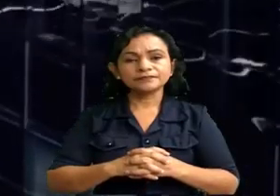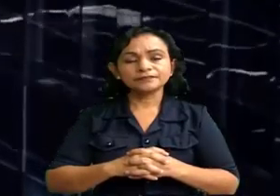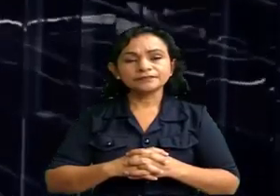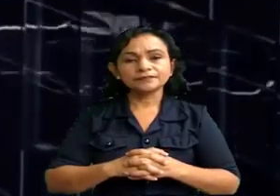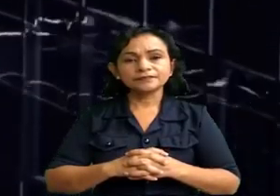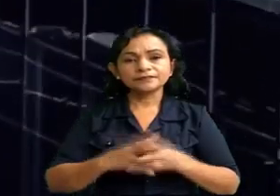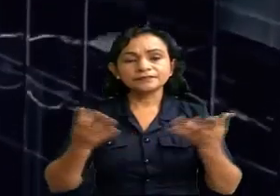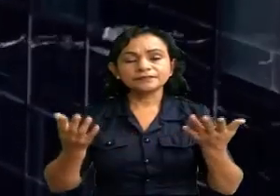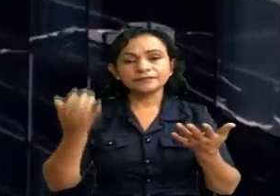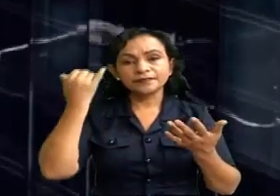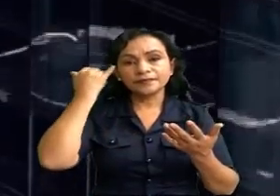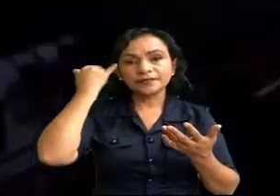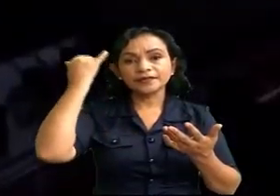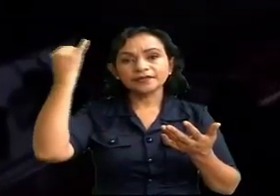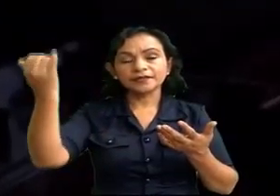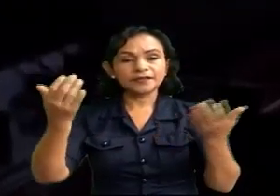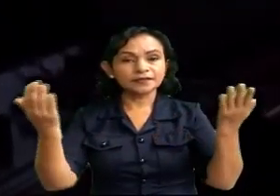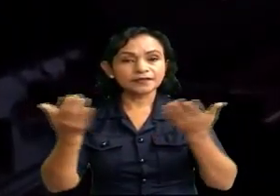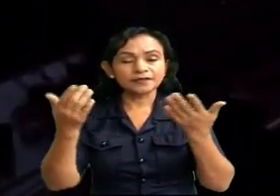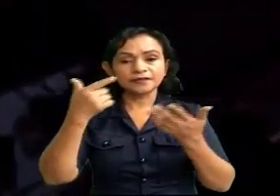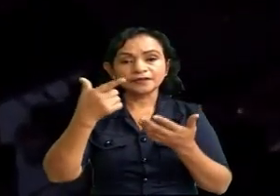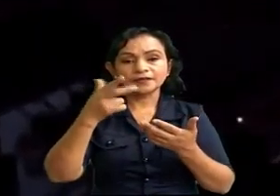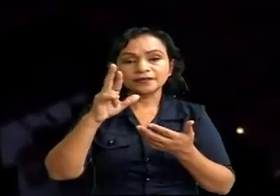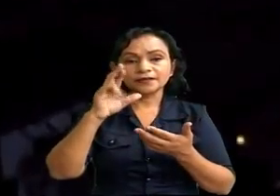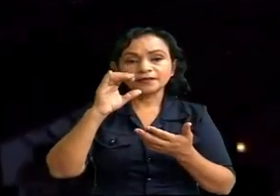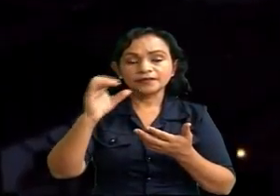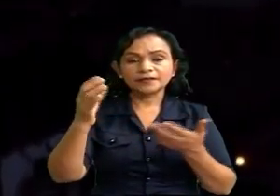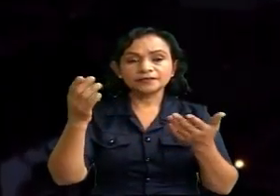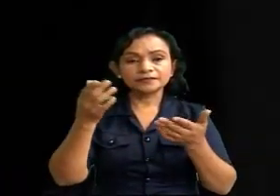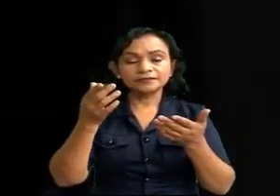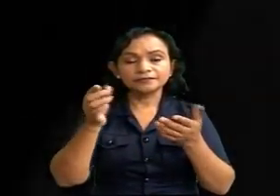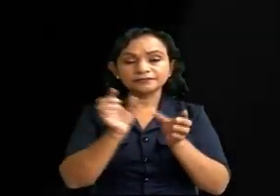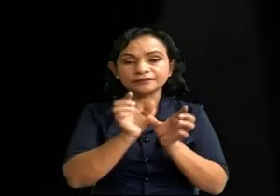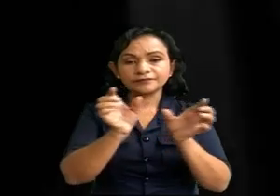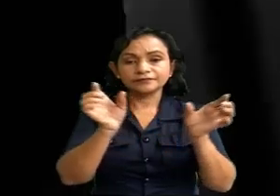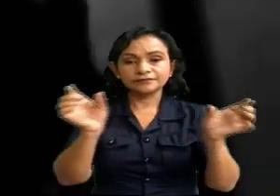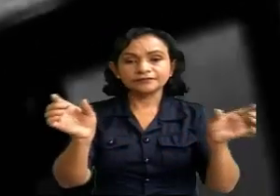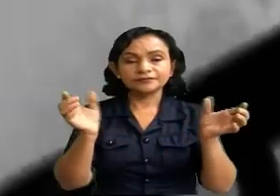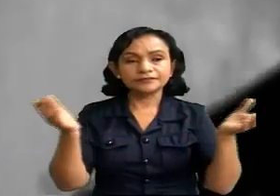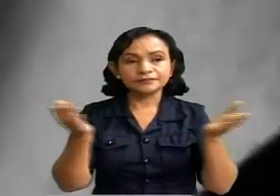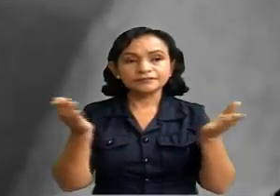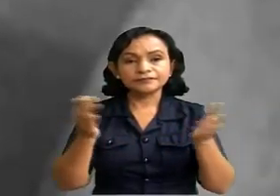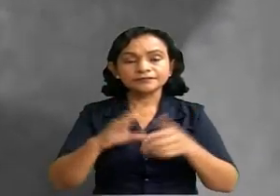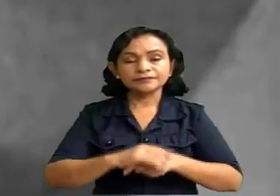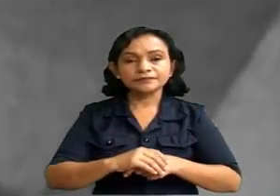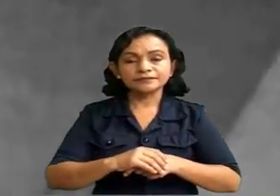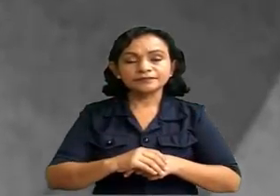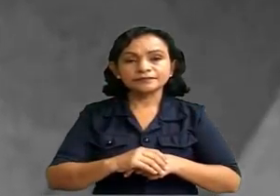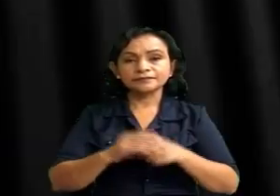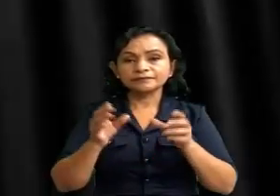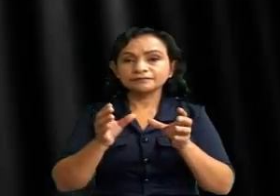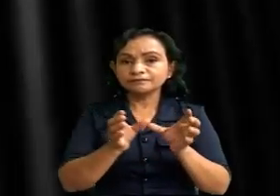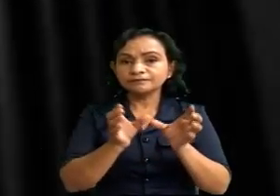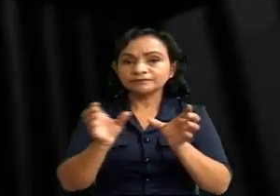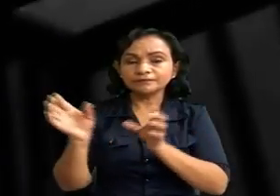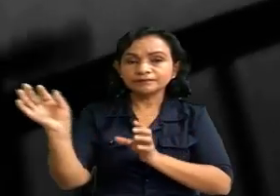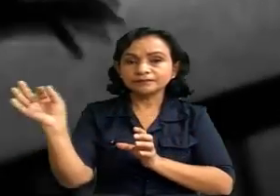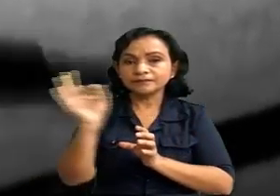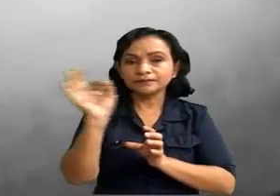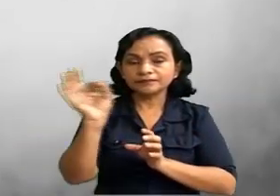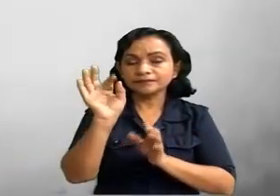Y la ideología, Gramsci la clasifica en estratos, que la forma